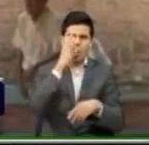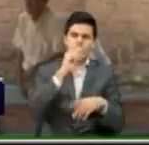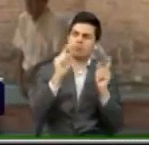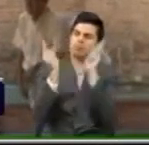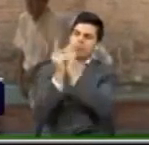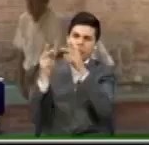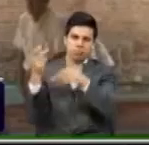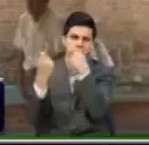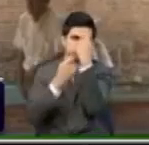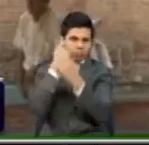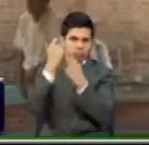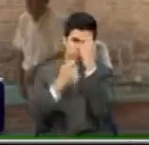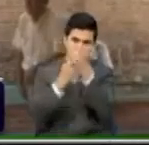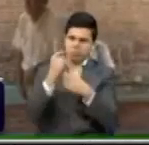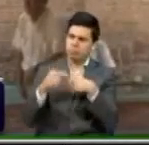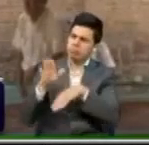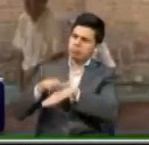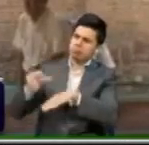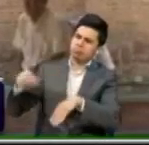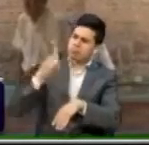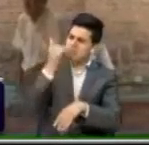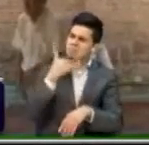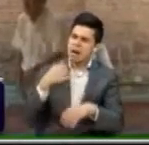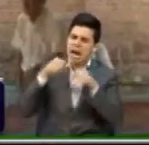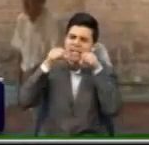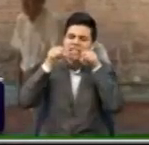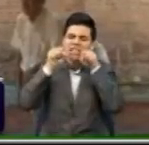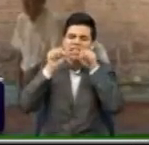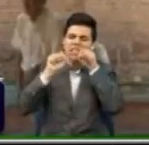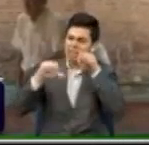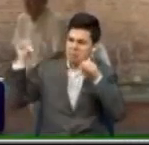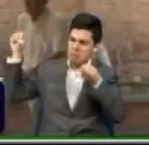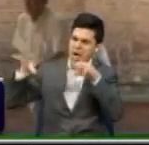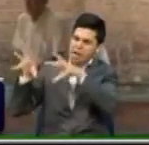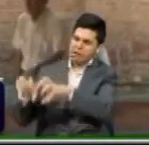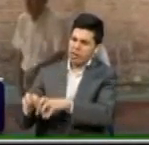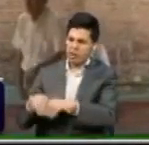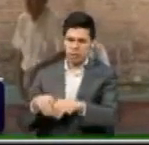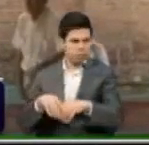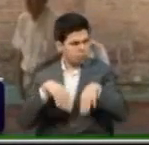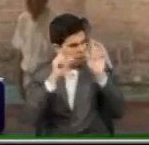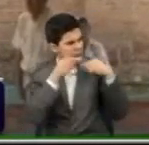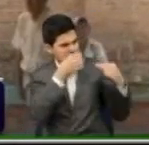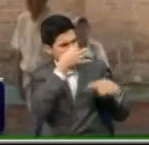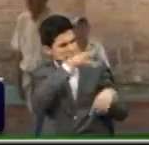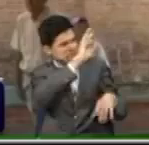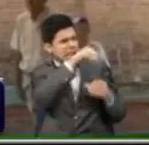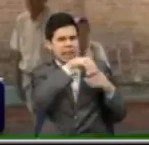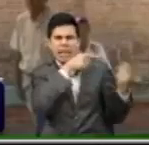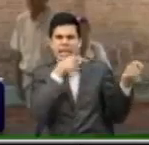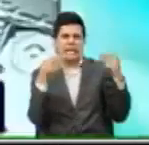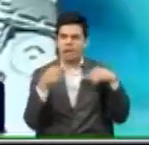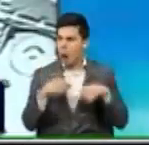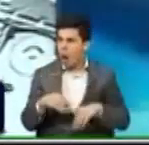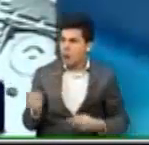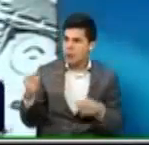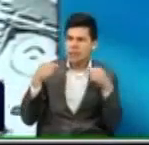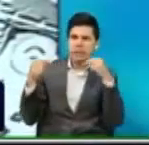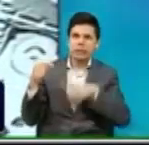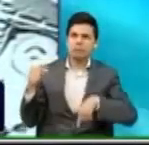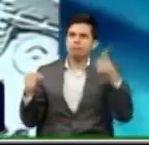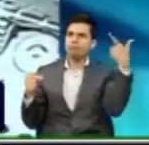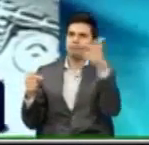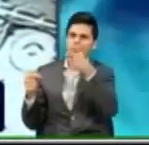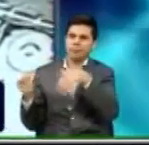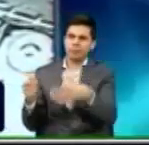dos comerciantes. En esta oportunidad, un vendedor informal de mazorcas perdió la vida luego de recibir un disparo. En